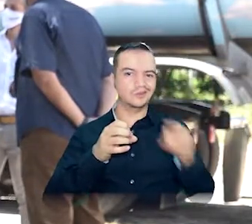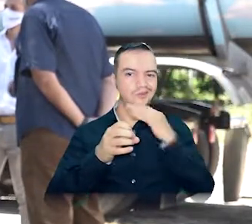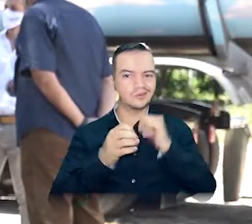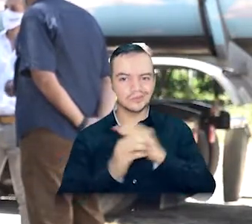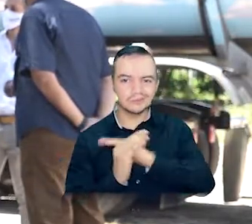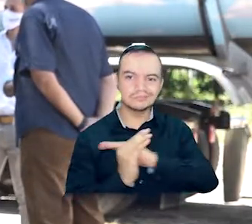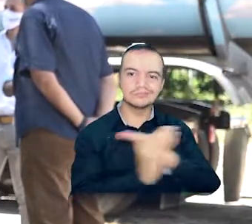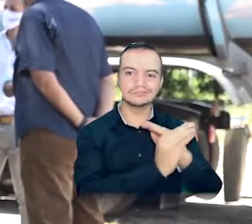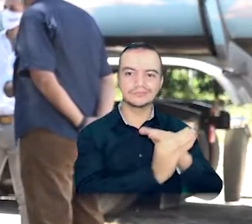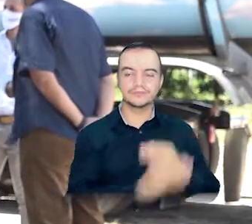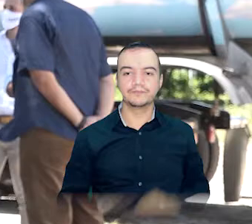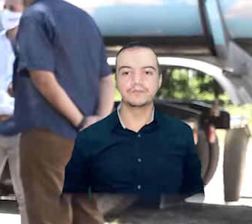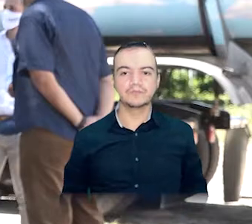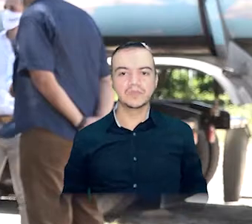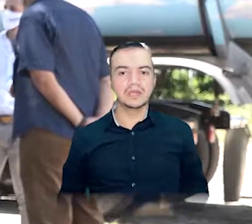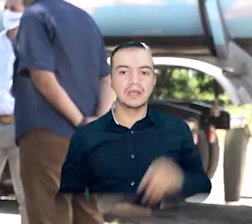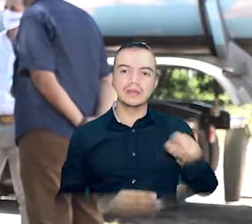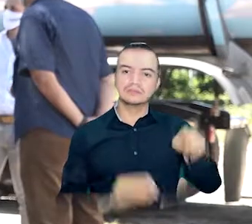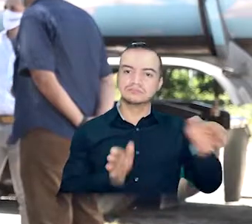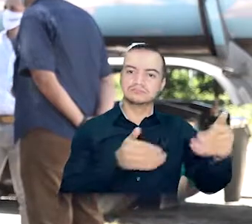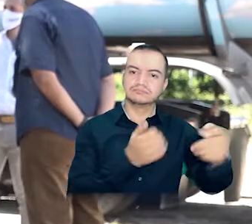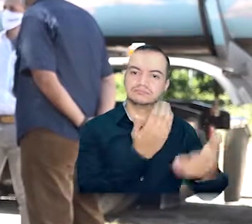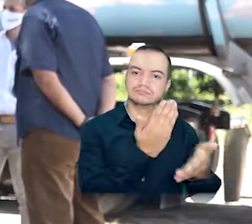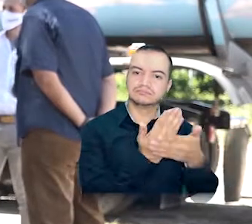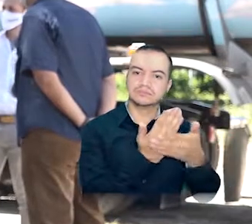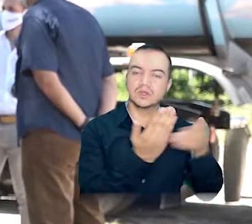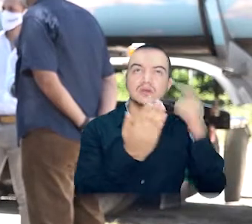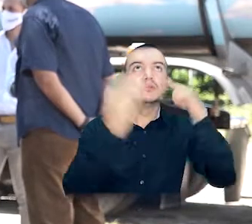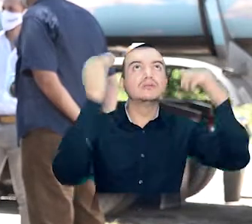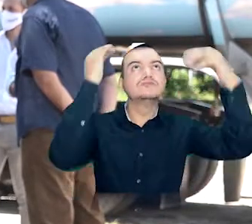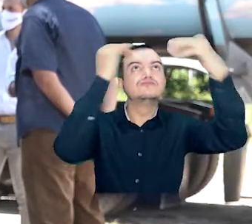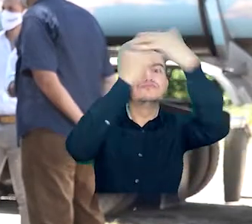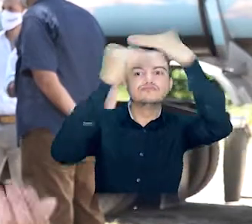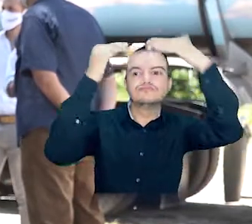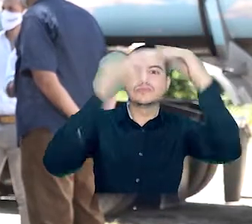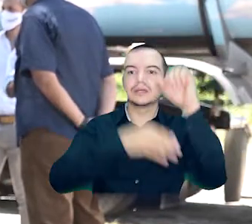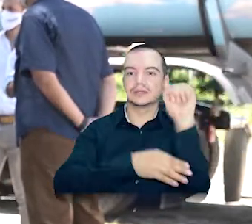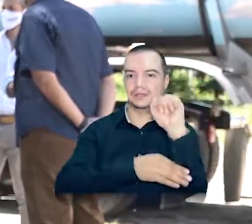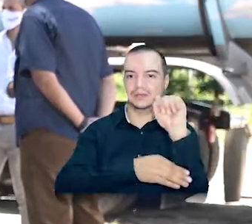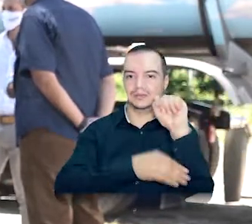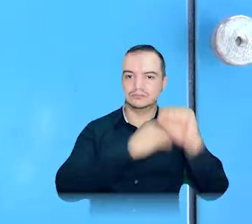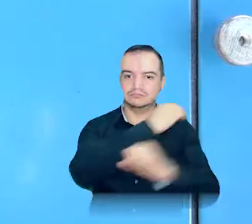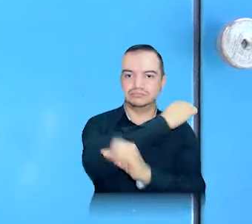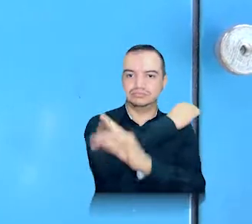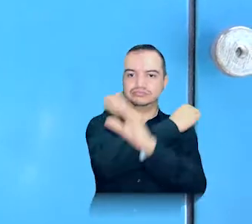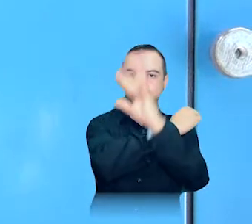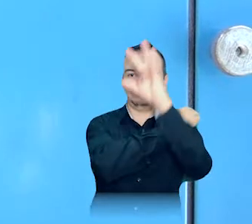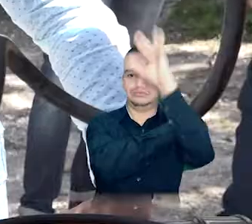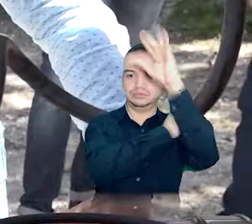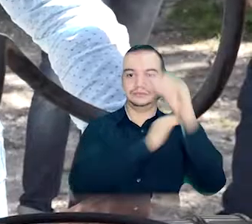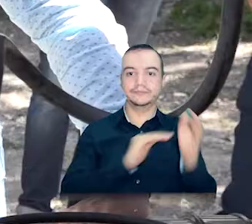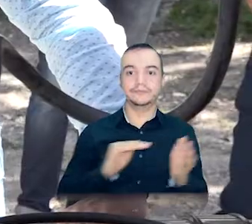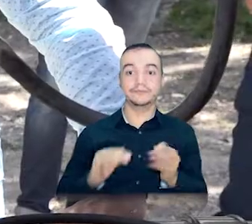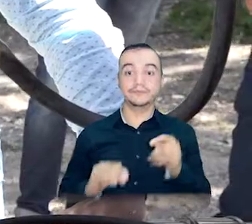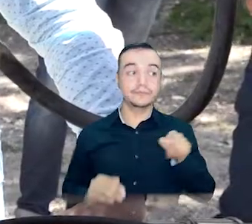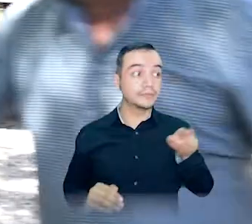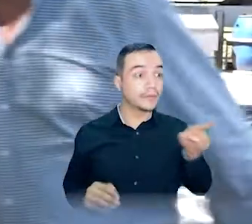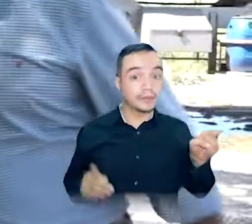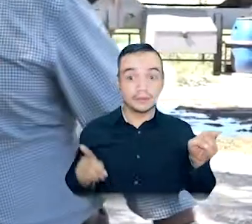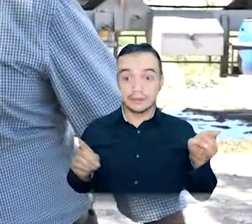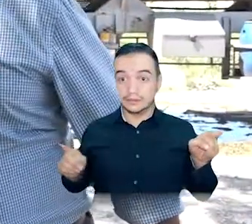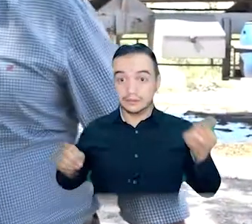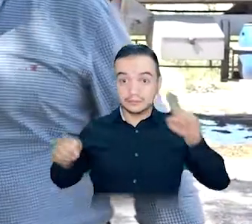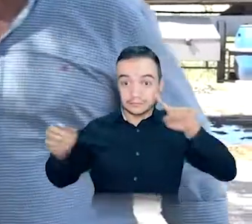que analizar el comportamiento de las emisiones atmosféricas de las fuentes vehiculares. El proyecto se enmarca en la alianza